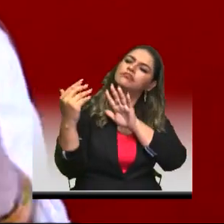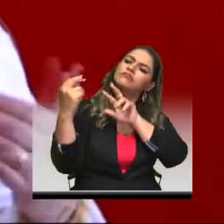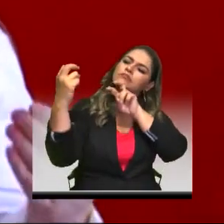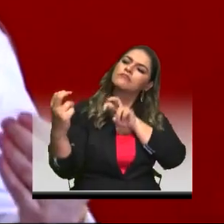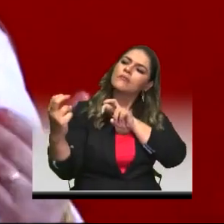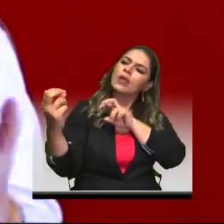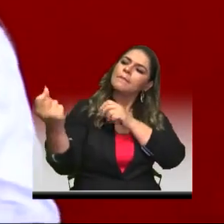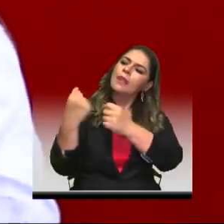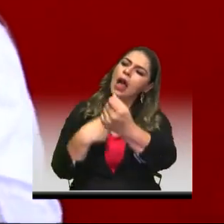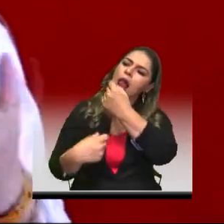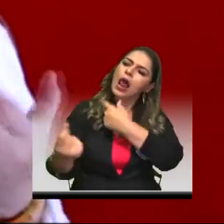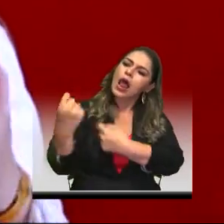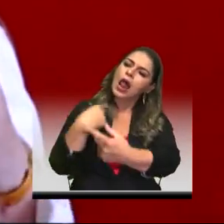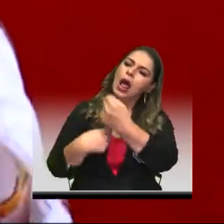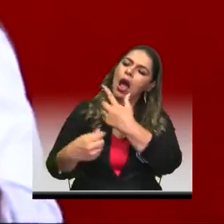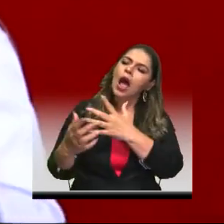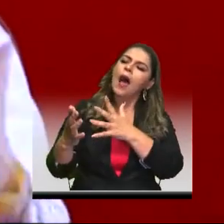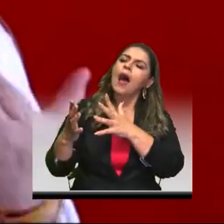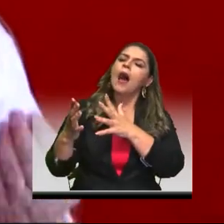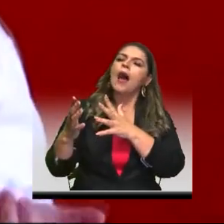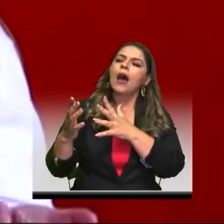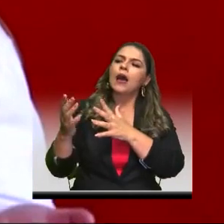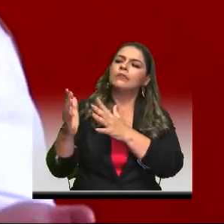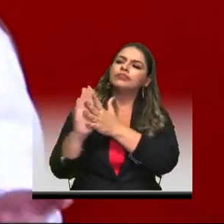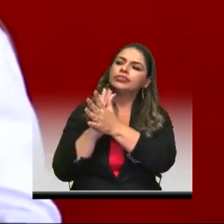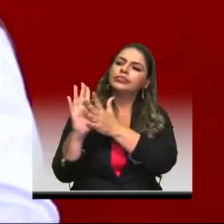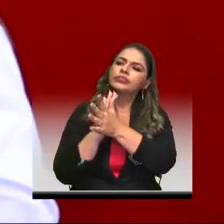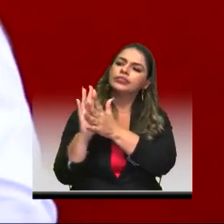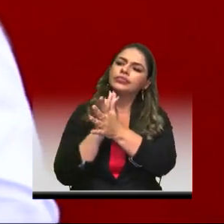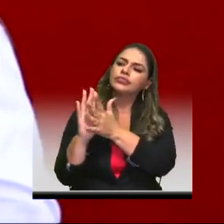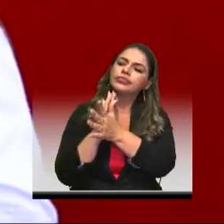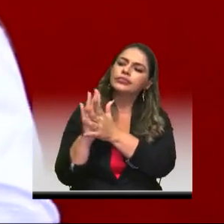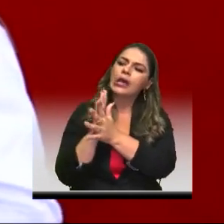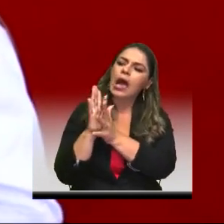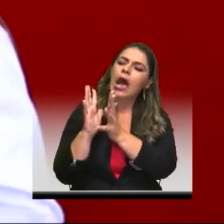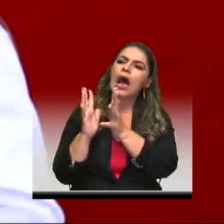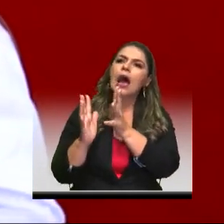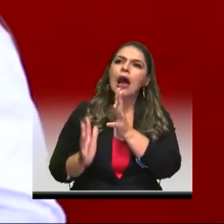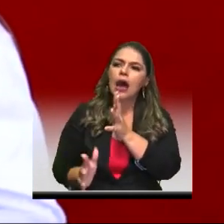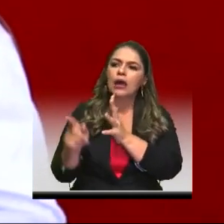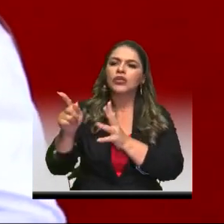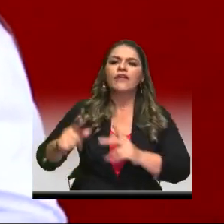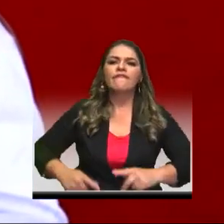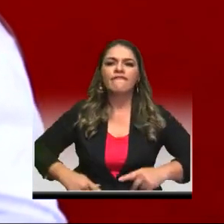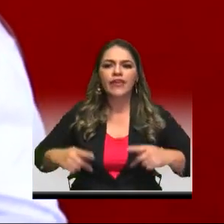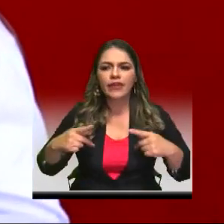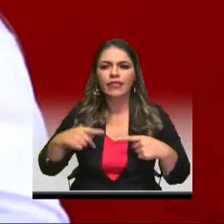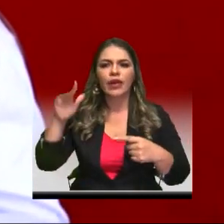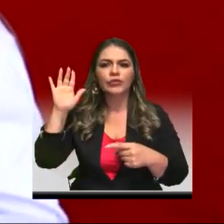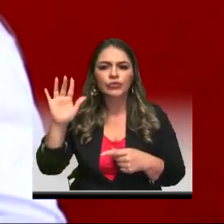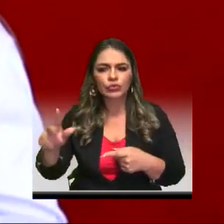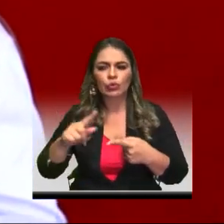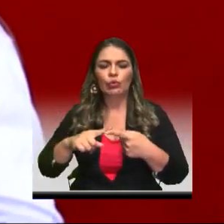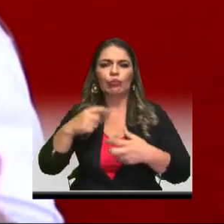que le pasó en su vida, puedo entender por todo lo que él ha atravesado y cuáles fueron las decisiones que lo